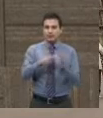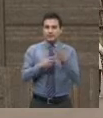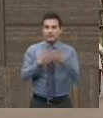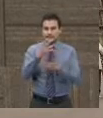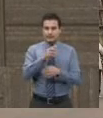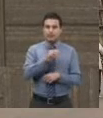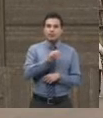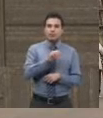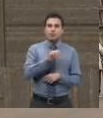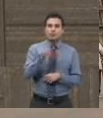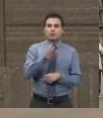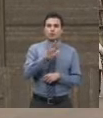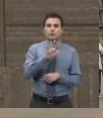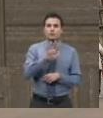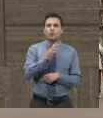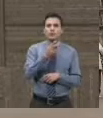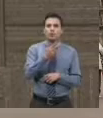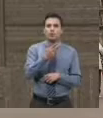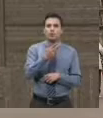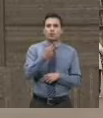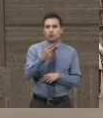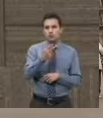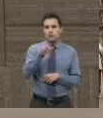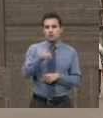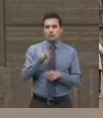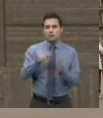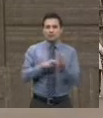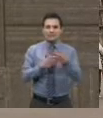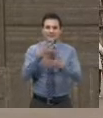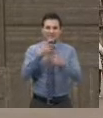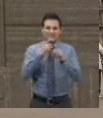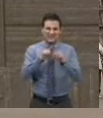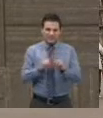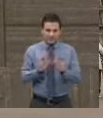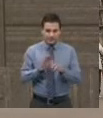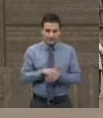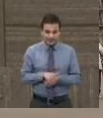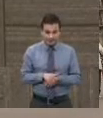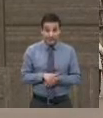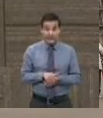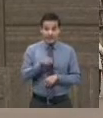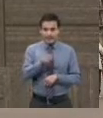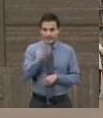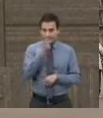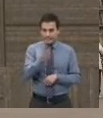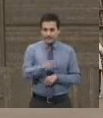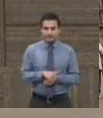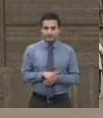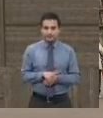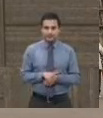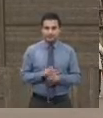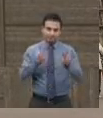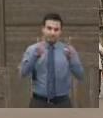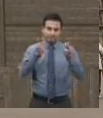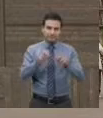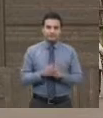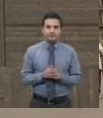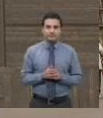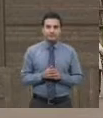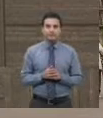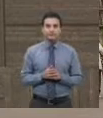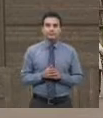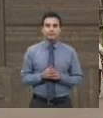el subrap 58.8, diagonal 2015 y acumulados. En esto se indican, y cito, este